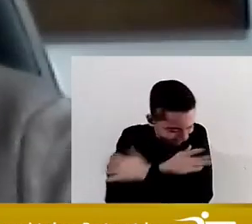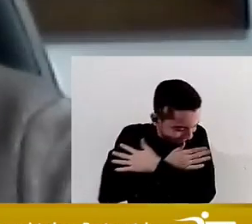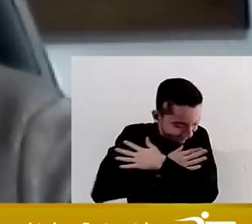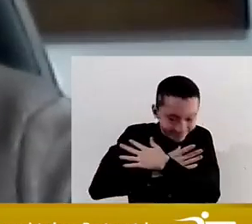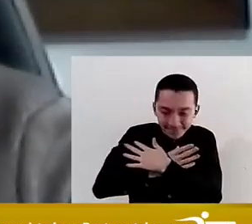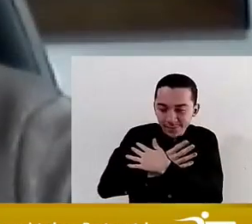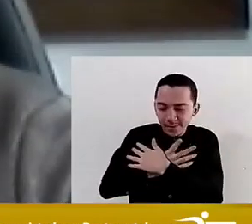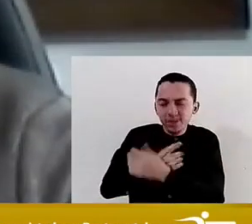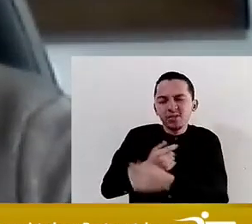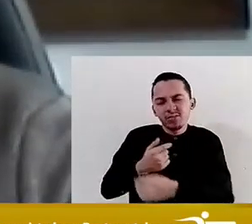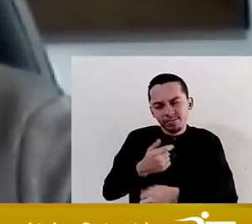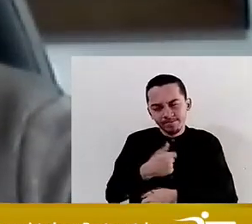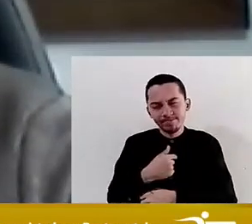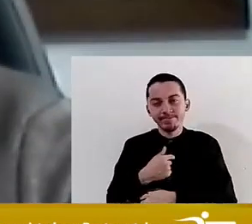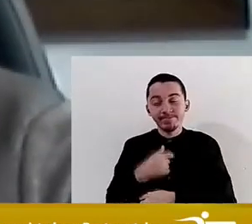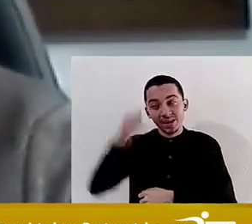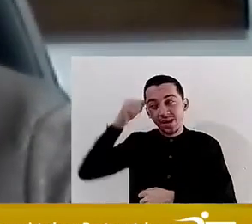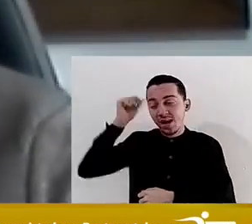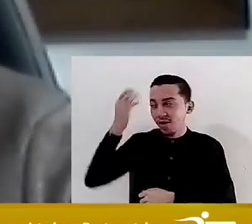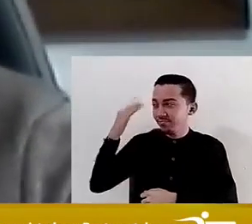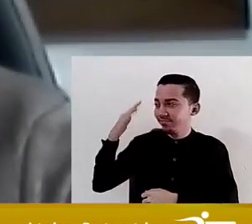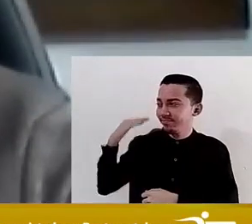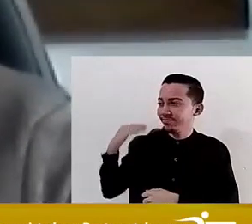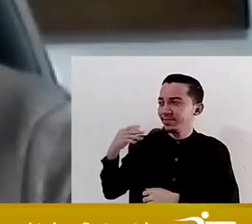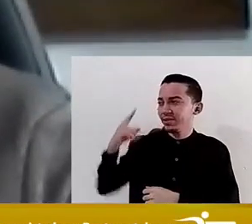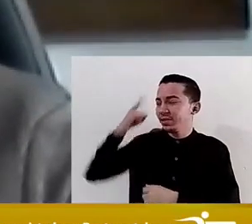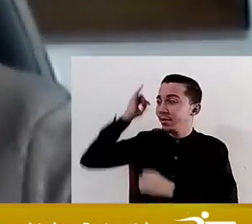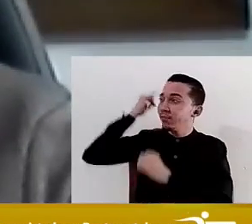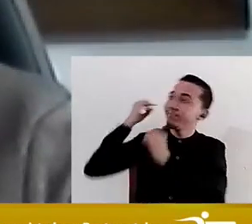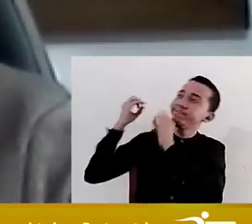Pero ahí dentro había una fe